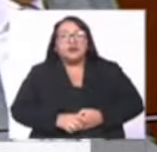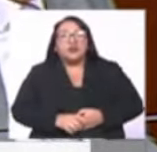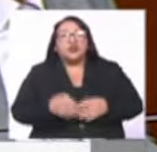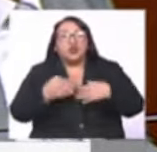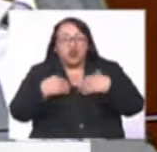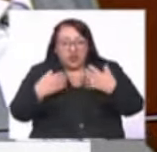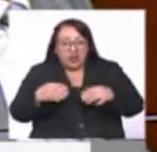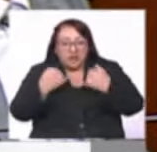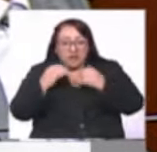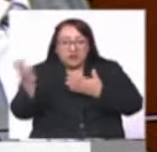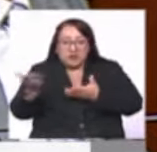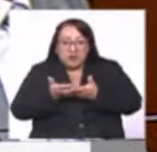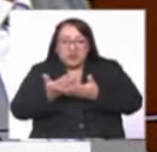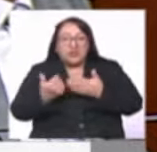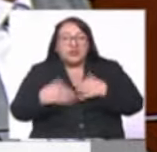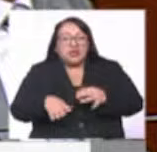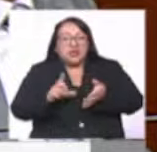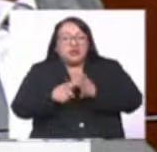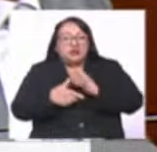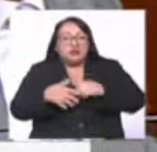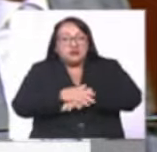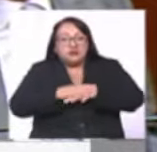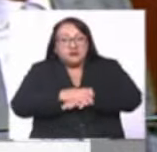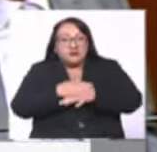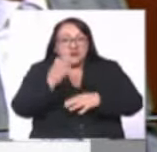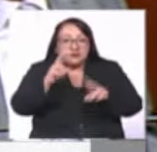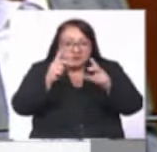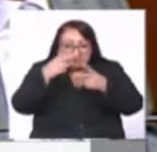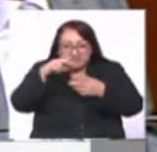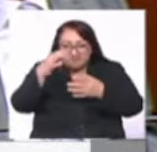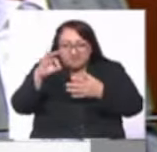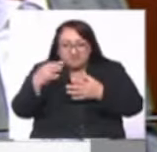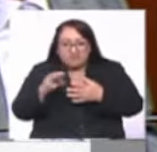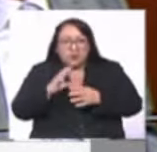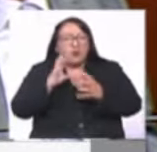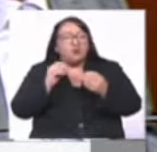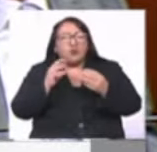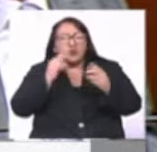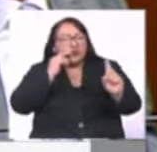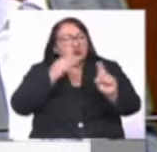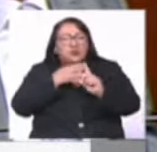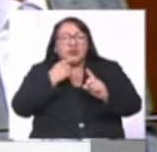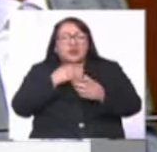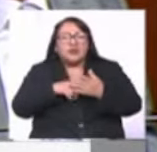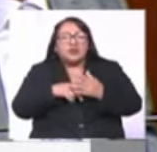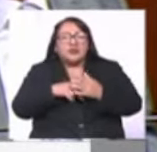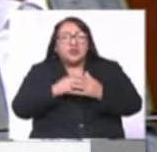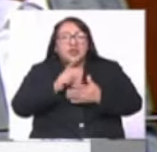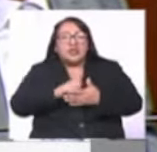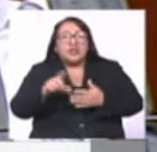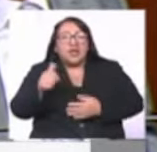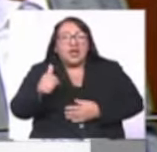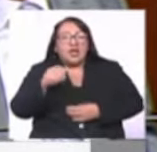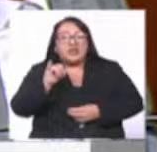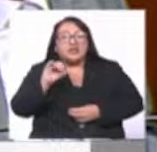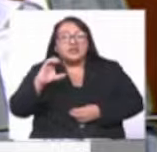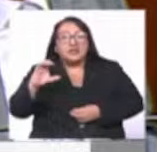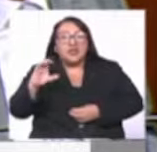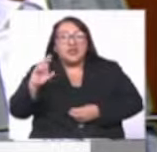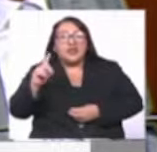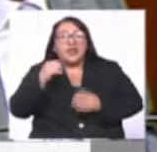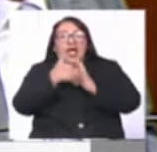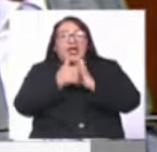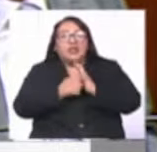cuenta de su ingreso Y se dispuso su pase para la calificación en estricta observancia de lo dispuesto en los literales A y C del